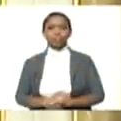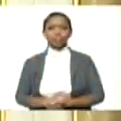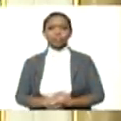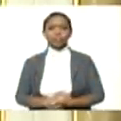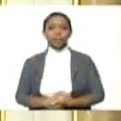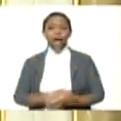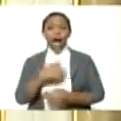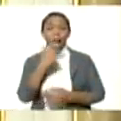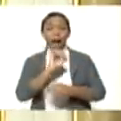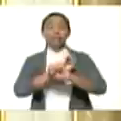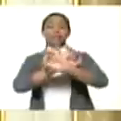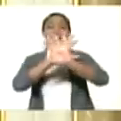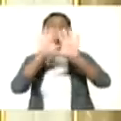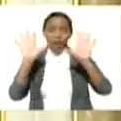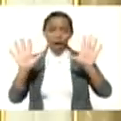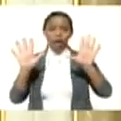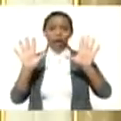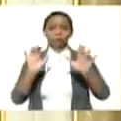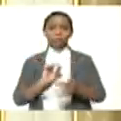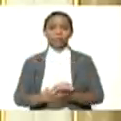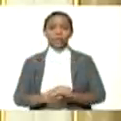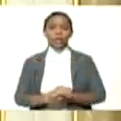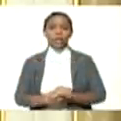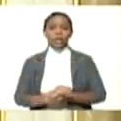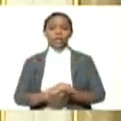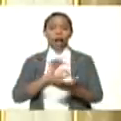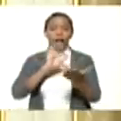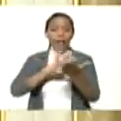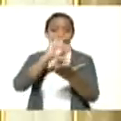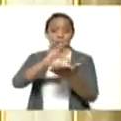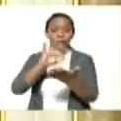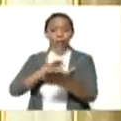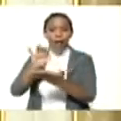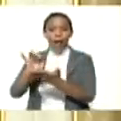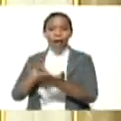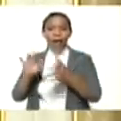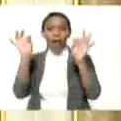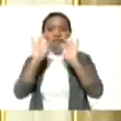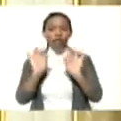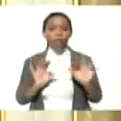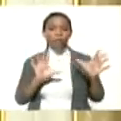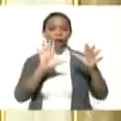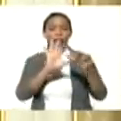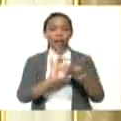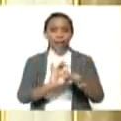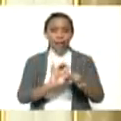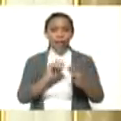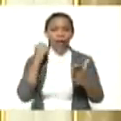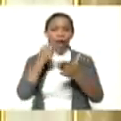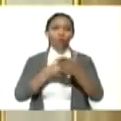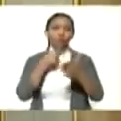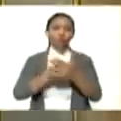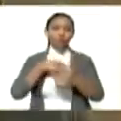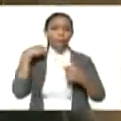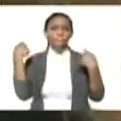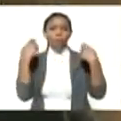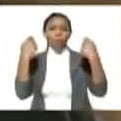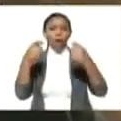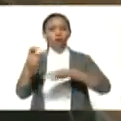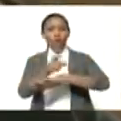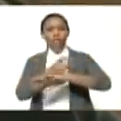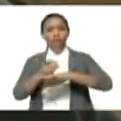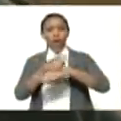Tenía una concepción clara de la táctica, de la estrategia, de las alianzas, de la lucha popular, del